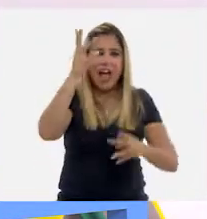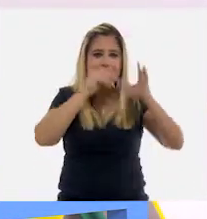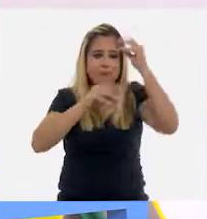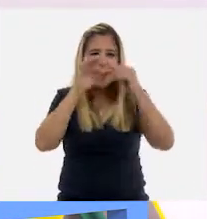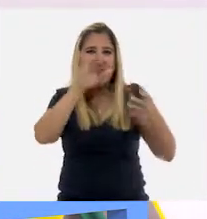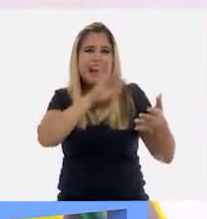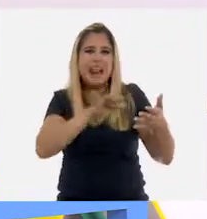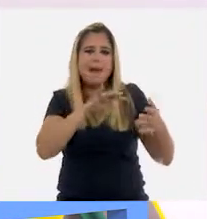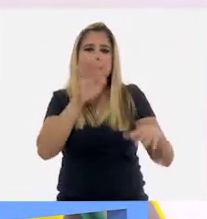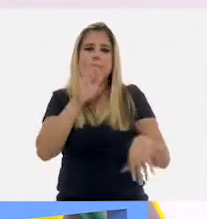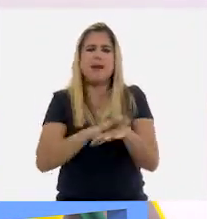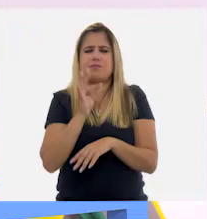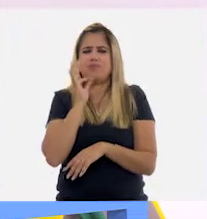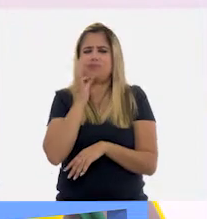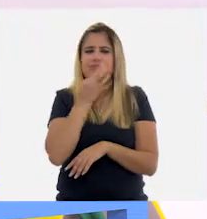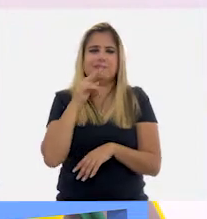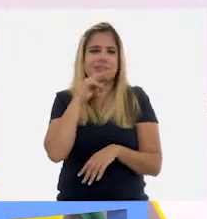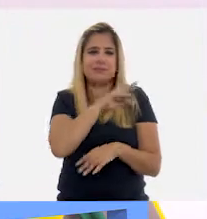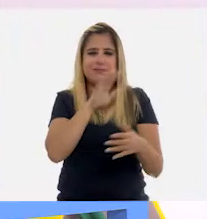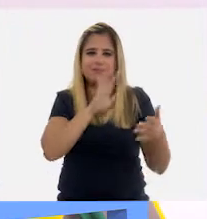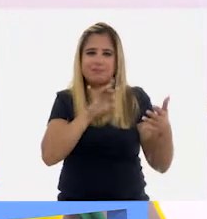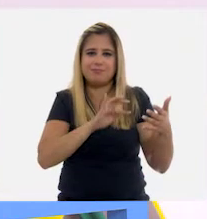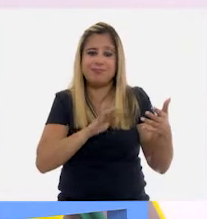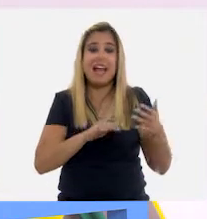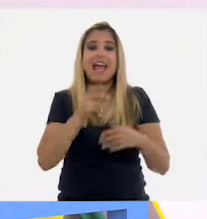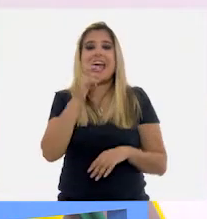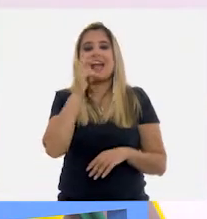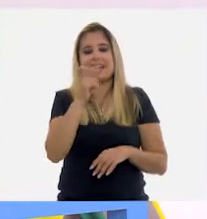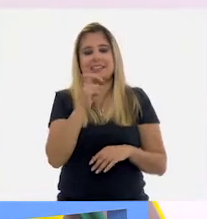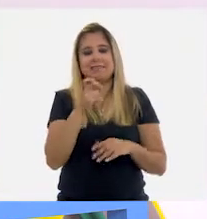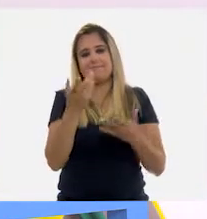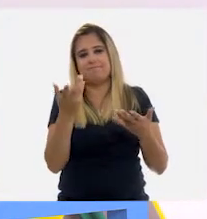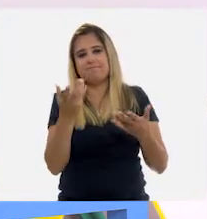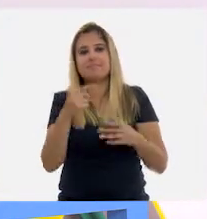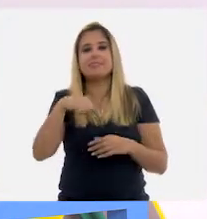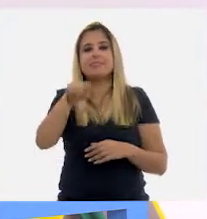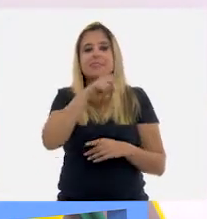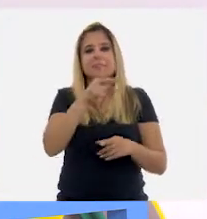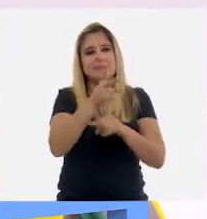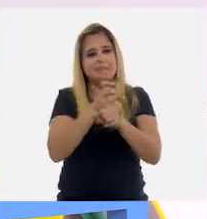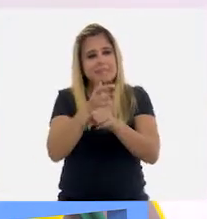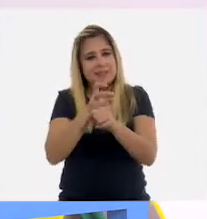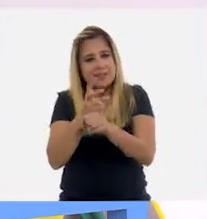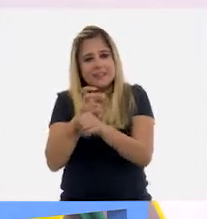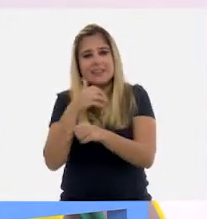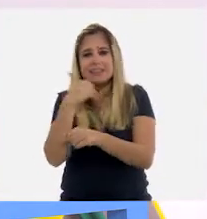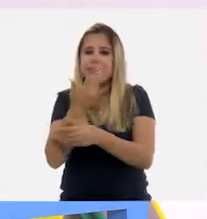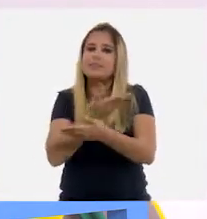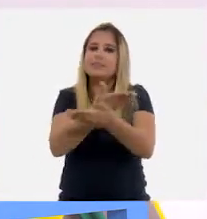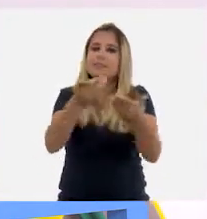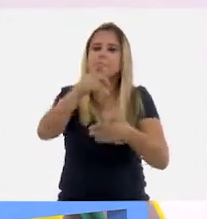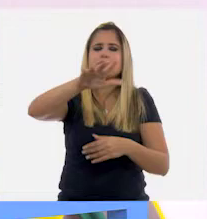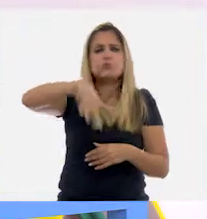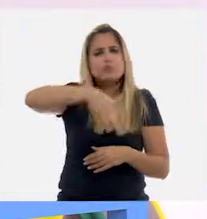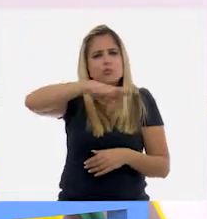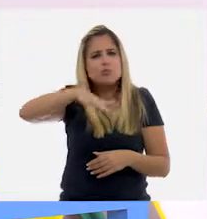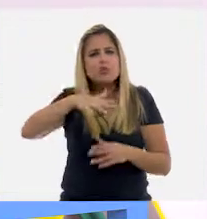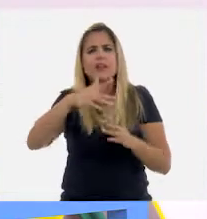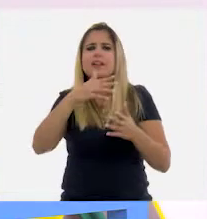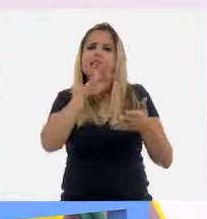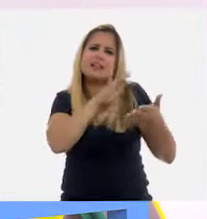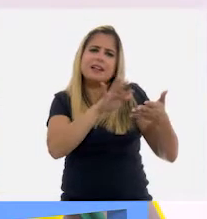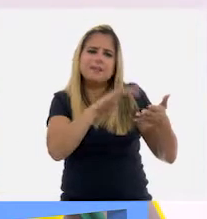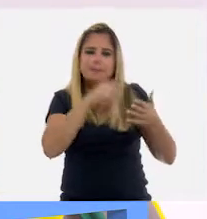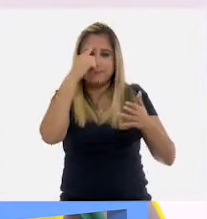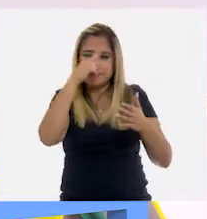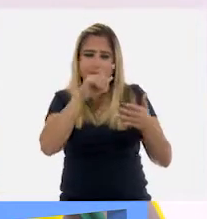a leer muy rápidamente y es por eso que también les estamos invitando a que busquen textos